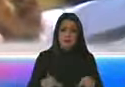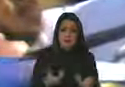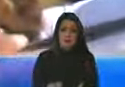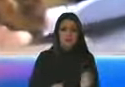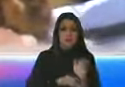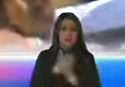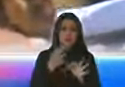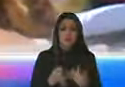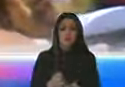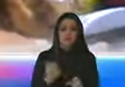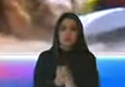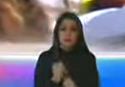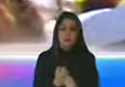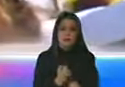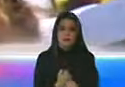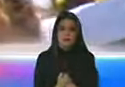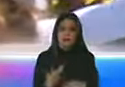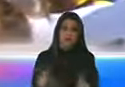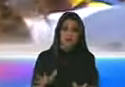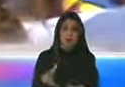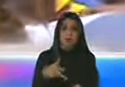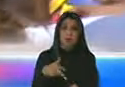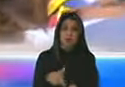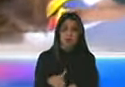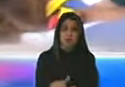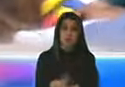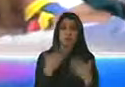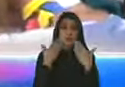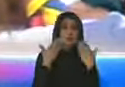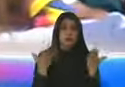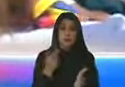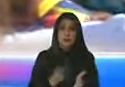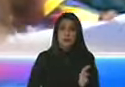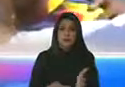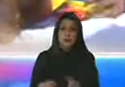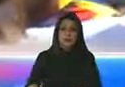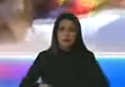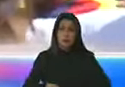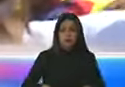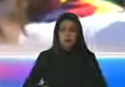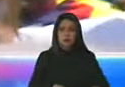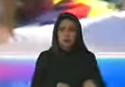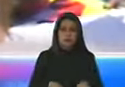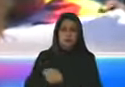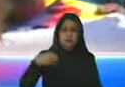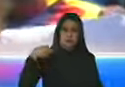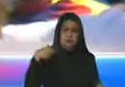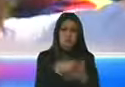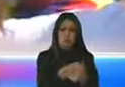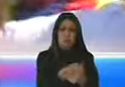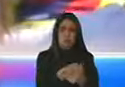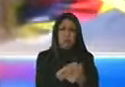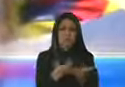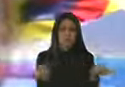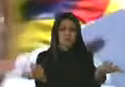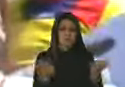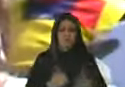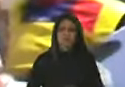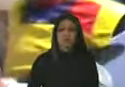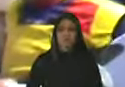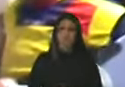allá y ya bajaba, pues ahí yo no sé qué es lo que le pasó aquí, que ahí había un cabo en esa carretera, había un cabo y no